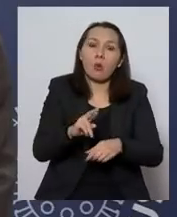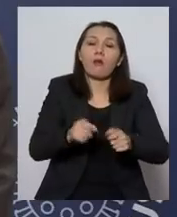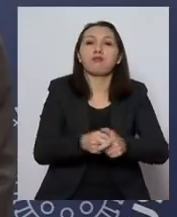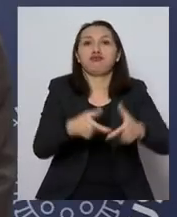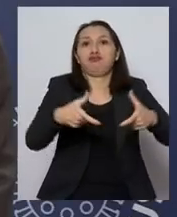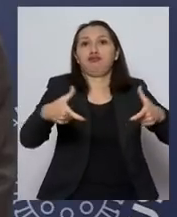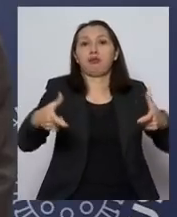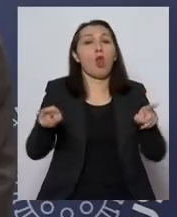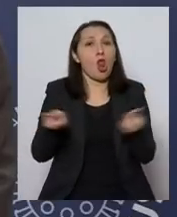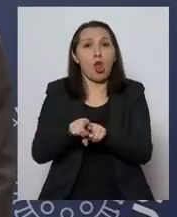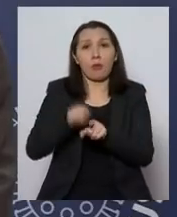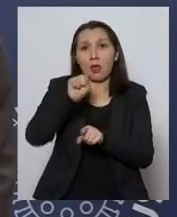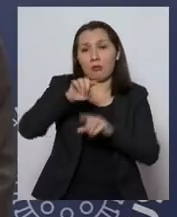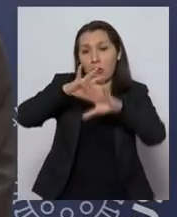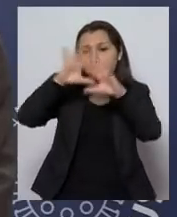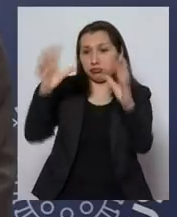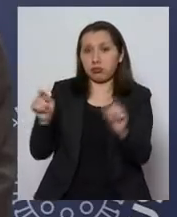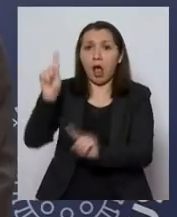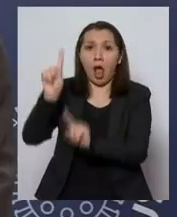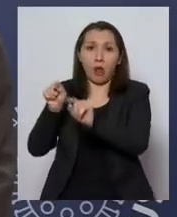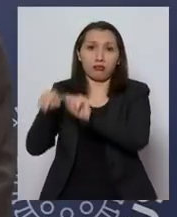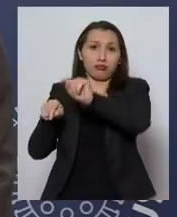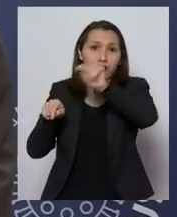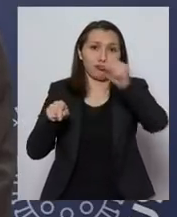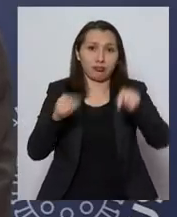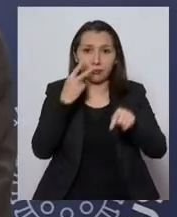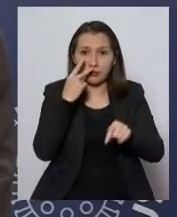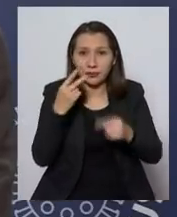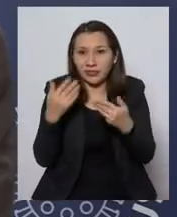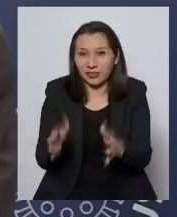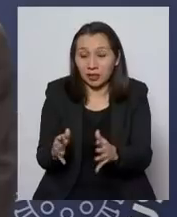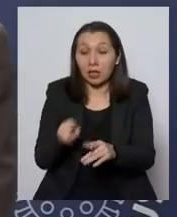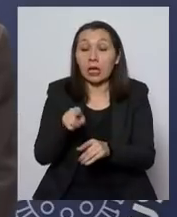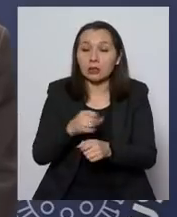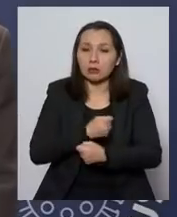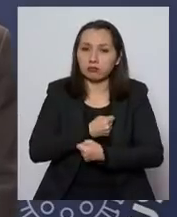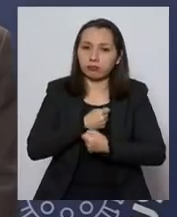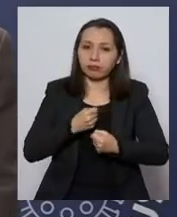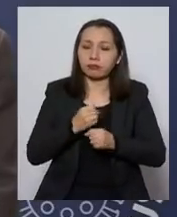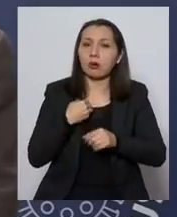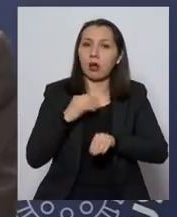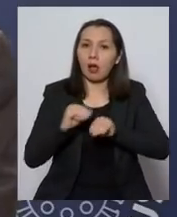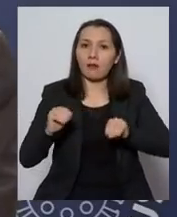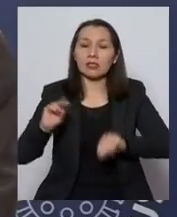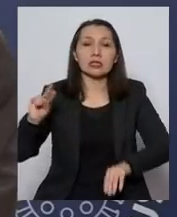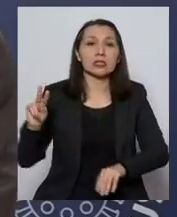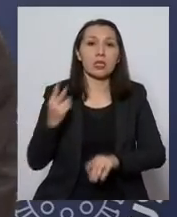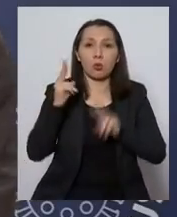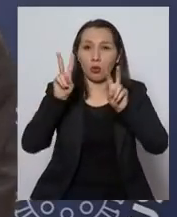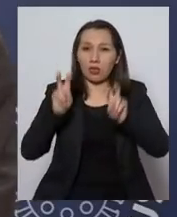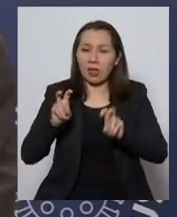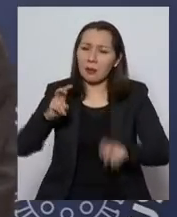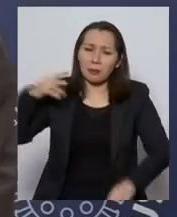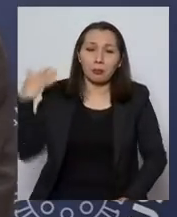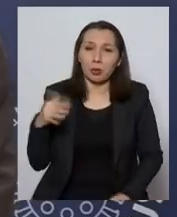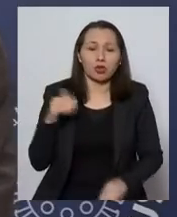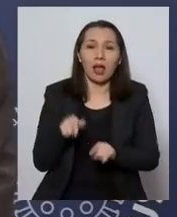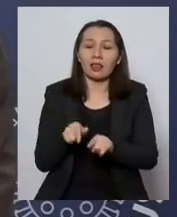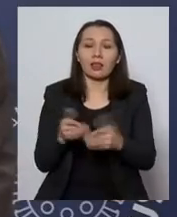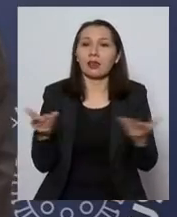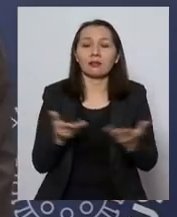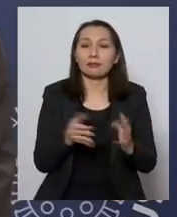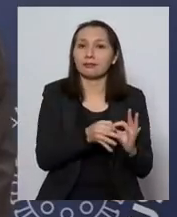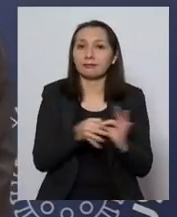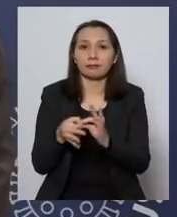ocurriendo en el mundo. Y eso llama al fortalecimiento del segundo elemento crucial